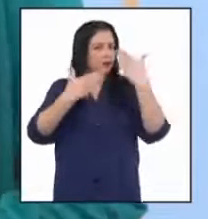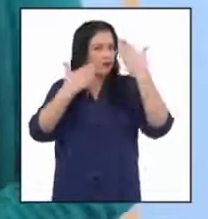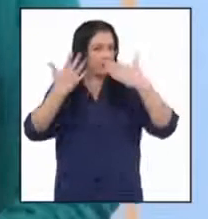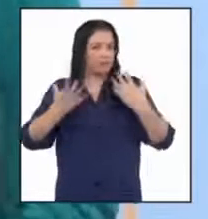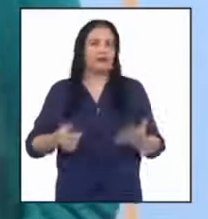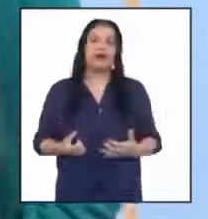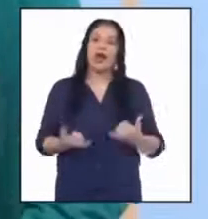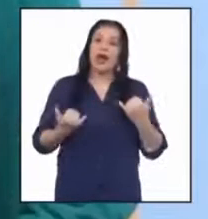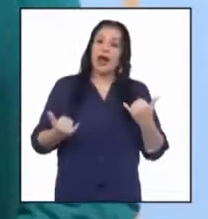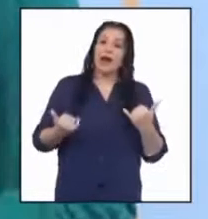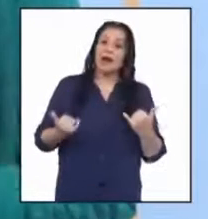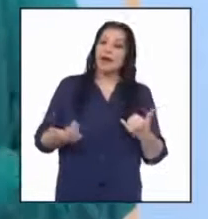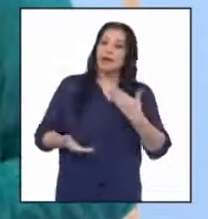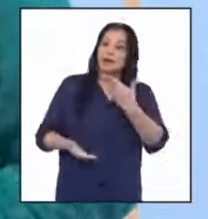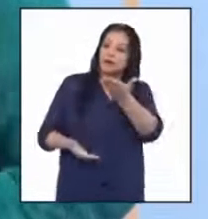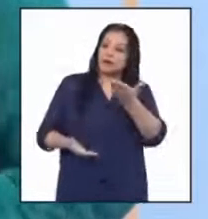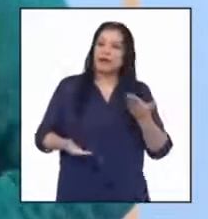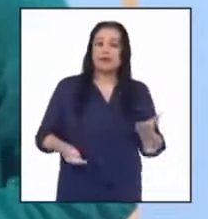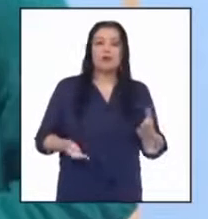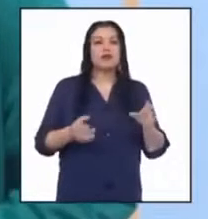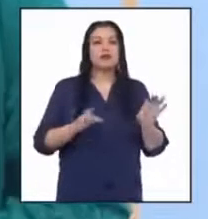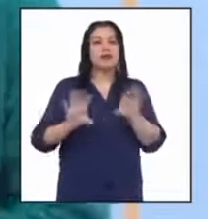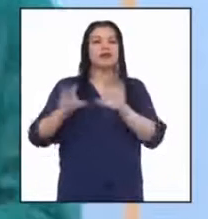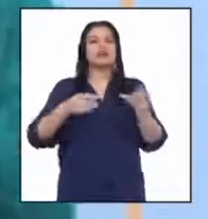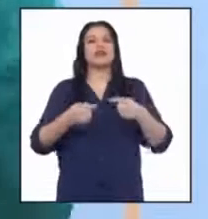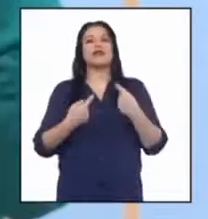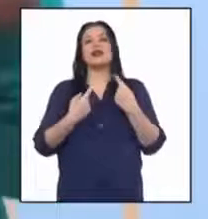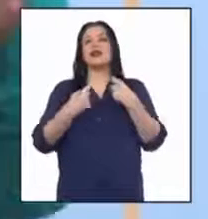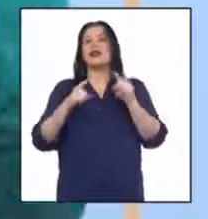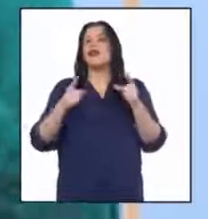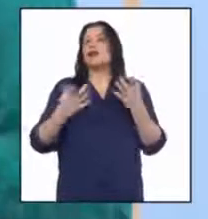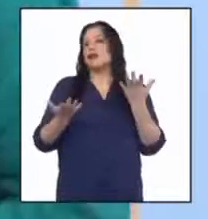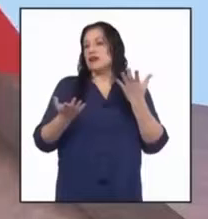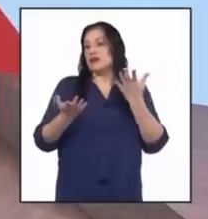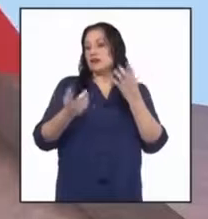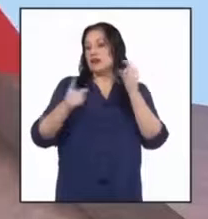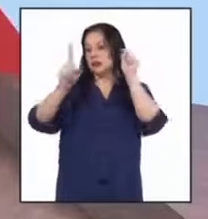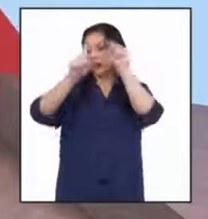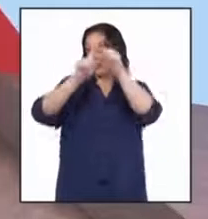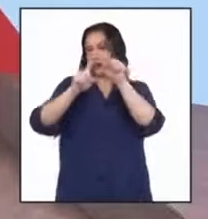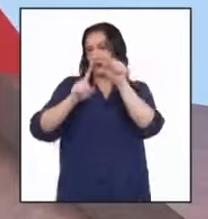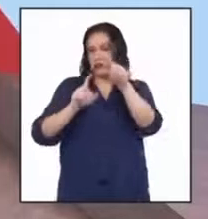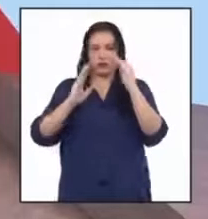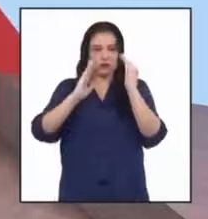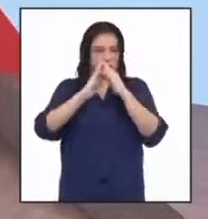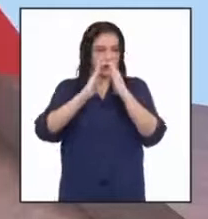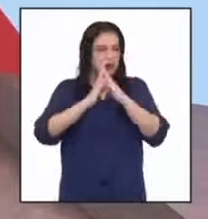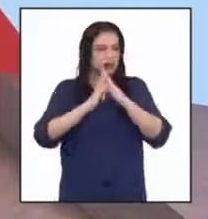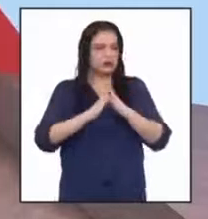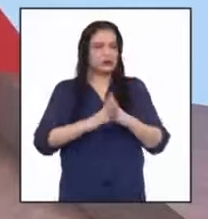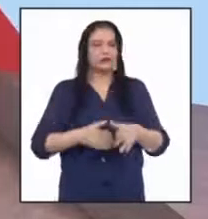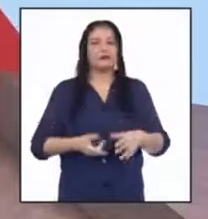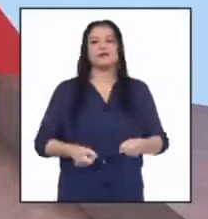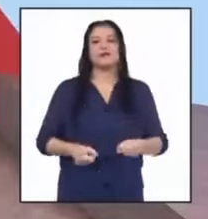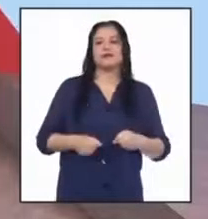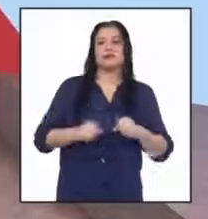chicos, los invitamos a realizar los siguientes desafíos en casa.